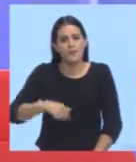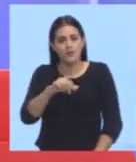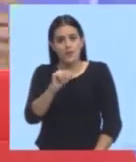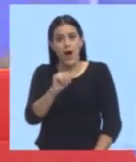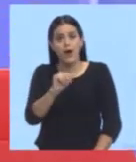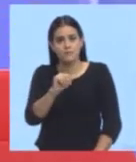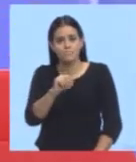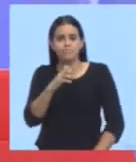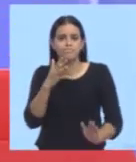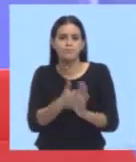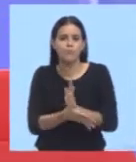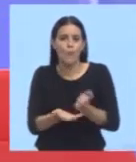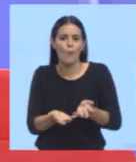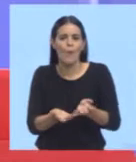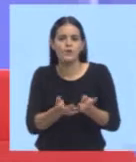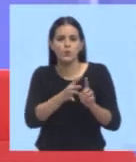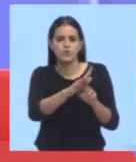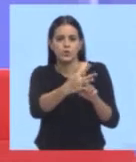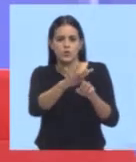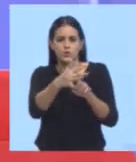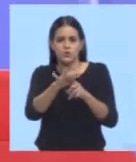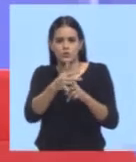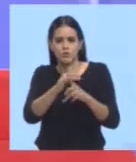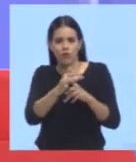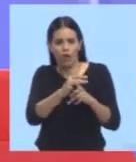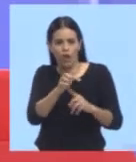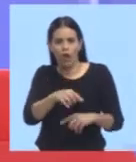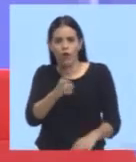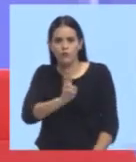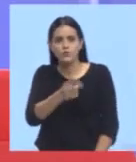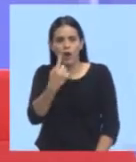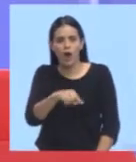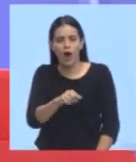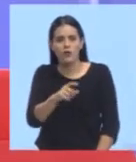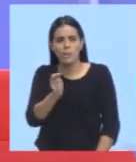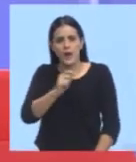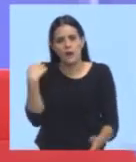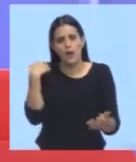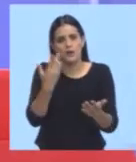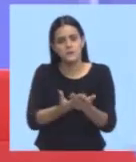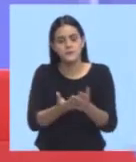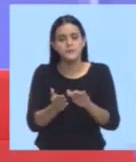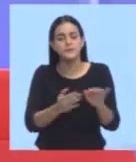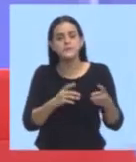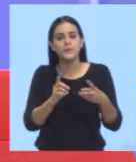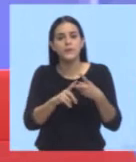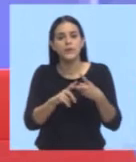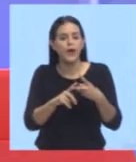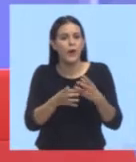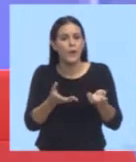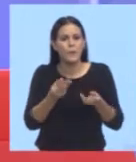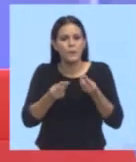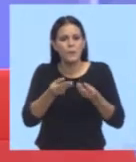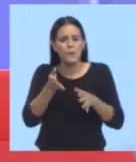esto a propósito de que diferentes casos se han presentado en nuestro país en los últimos meses hablábamos que esto se genera